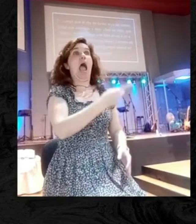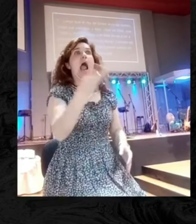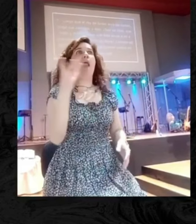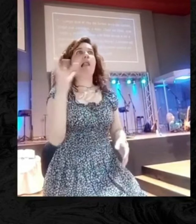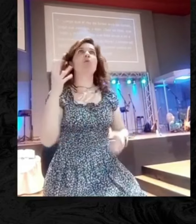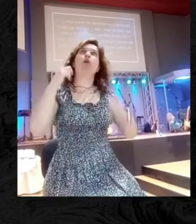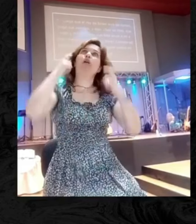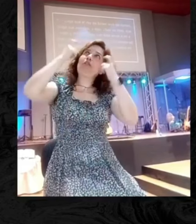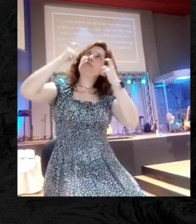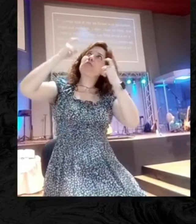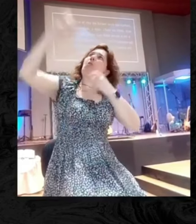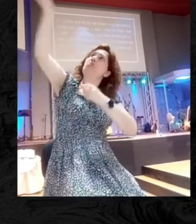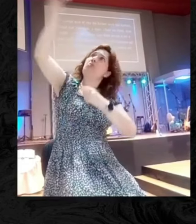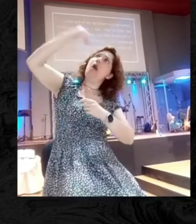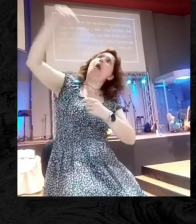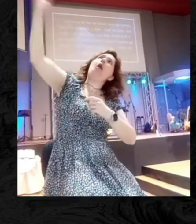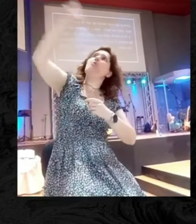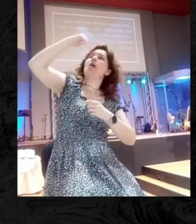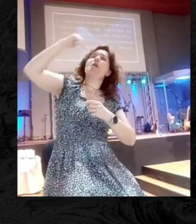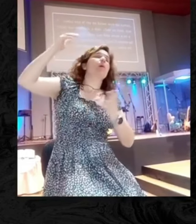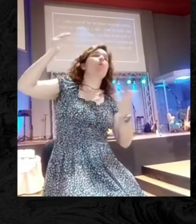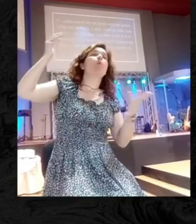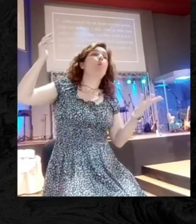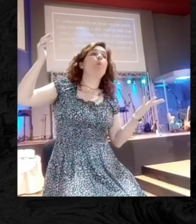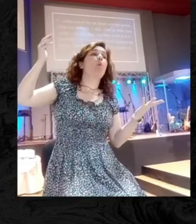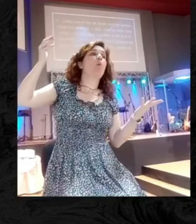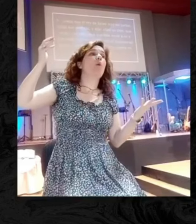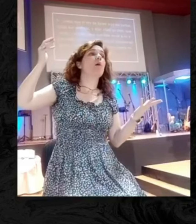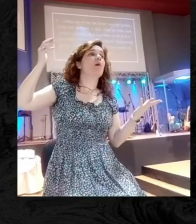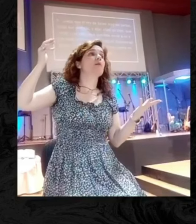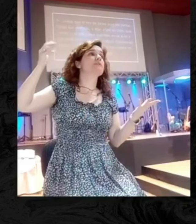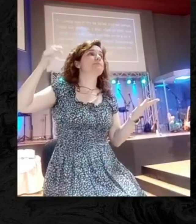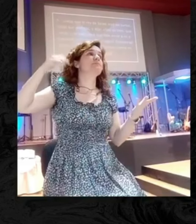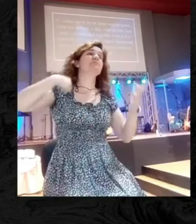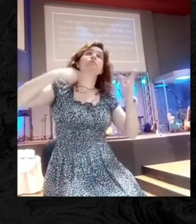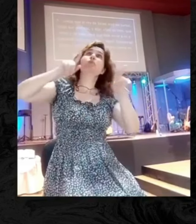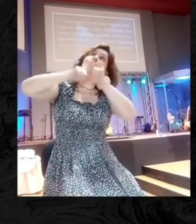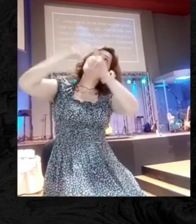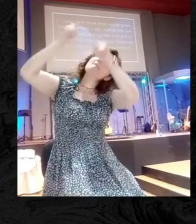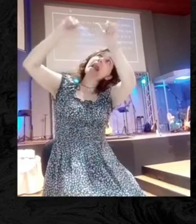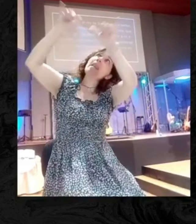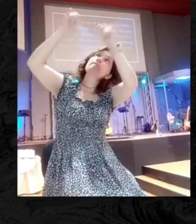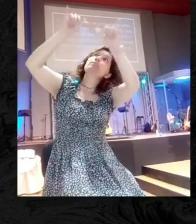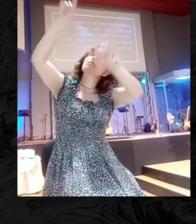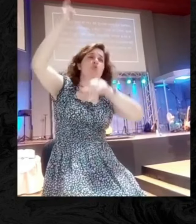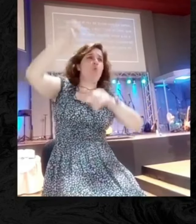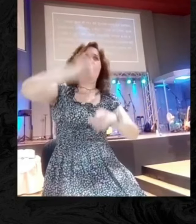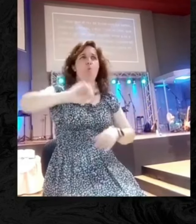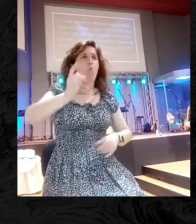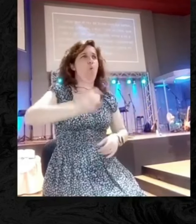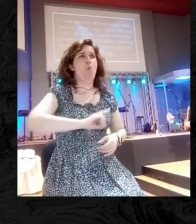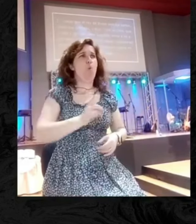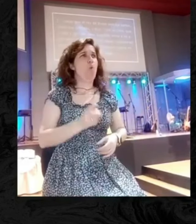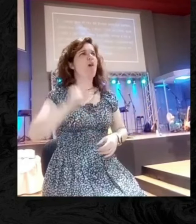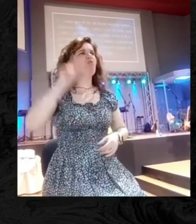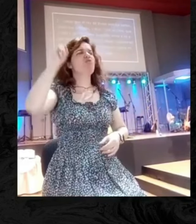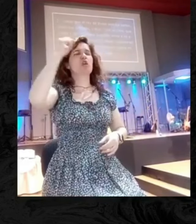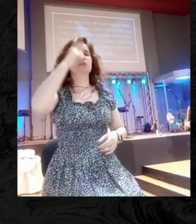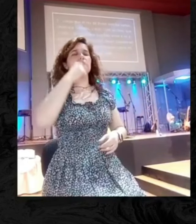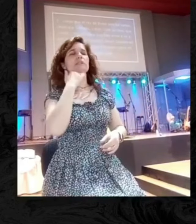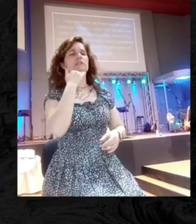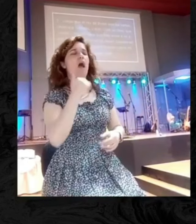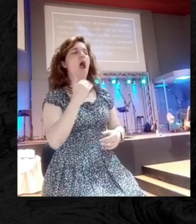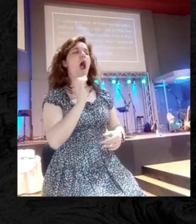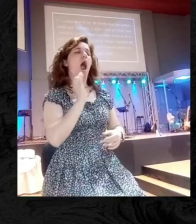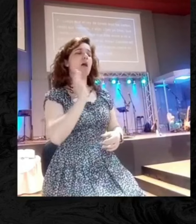verdad Ahora como tengo fe voy a manipular a Dios para hacer esto verdad no Dios es soberano Cuántos cristianos